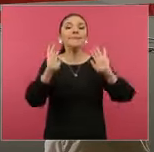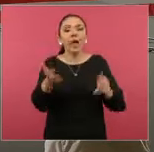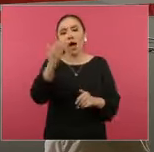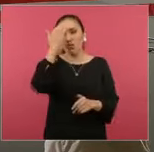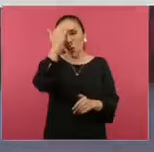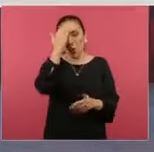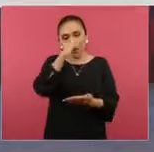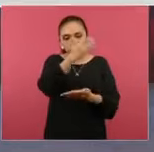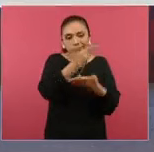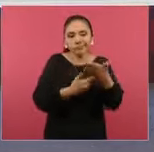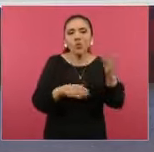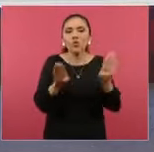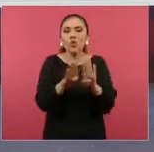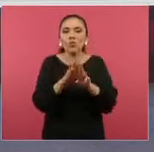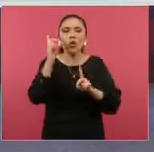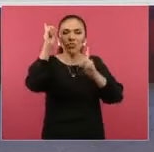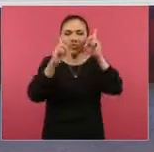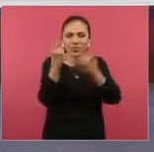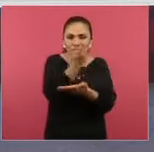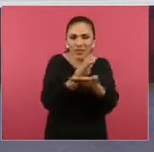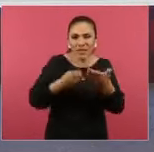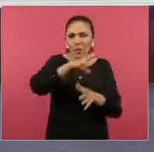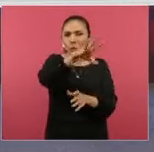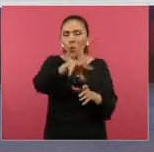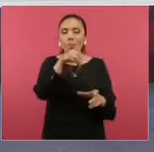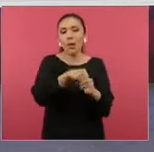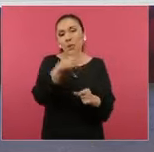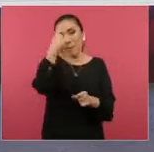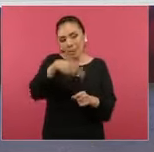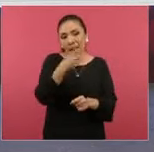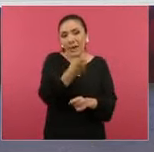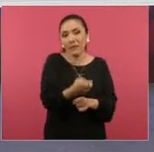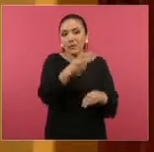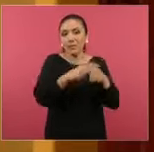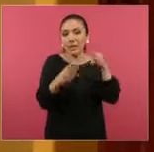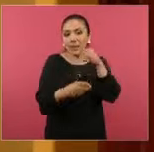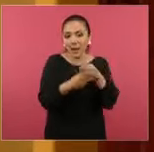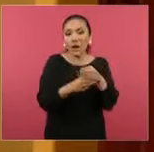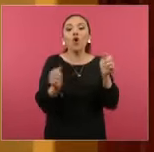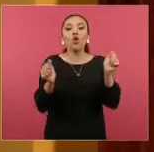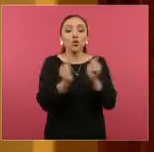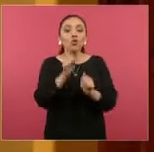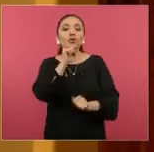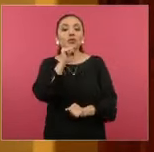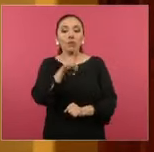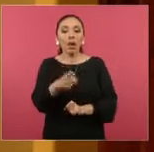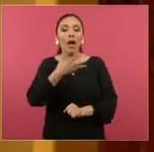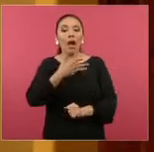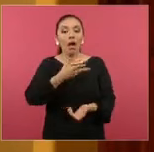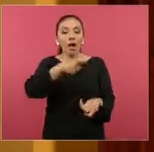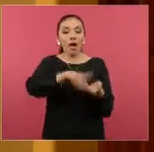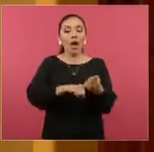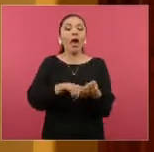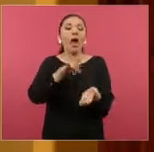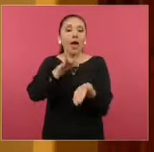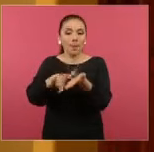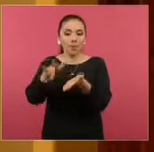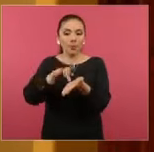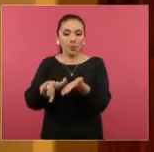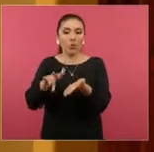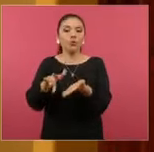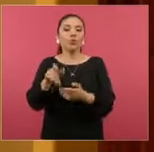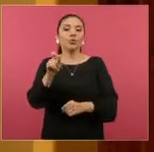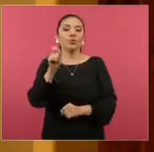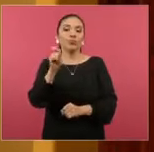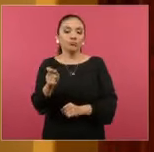manos el diseño total de los materiales, contando con el apoyo